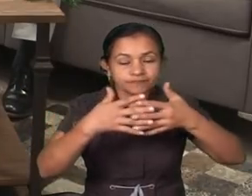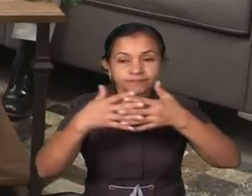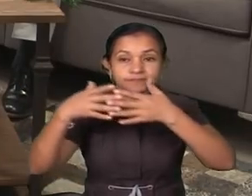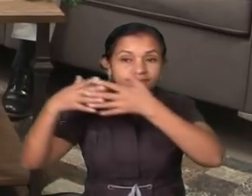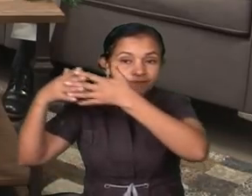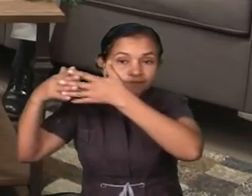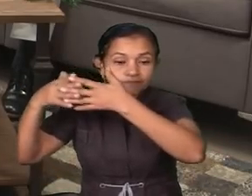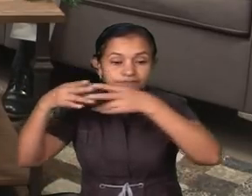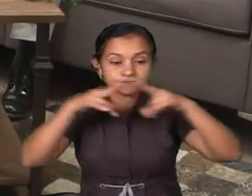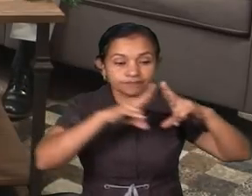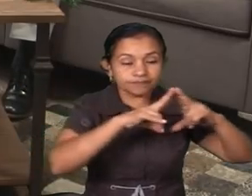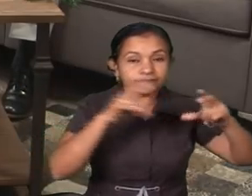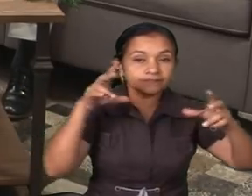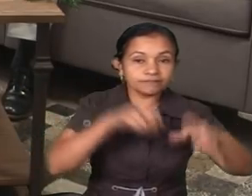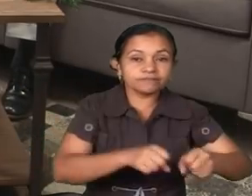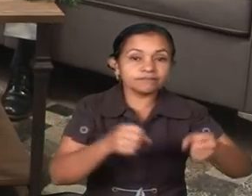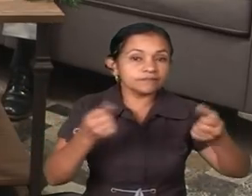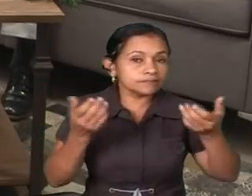Nicaragua